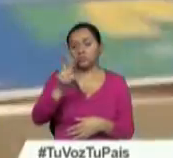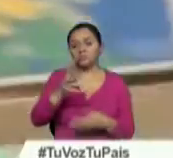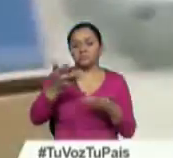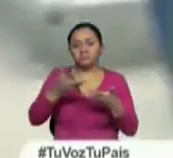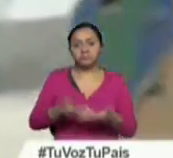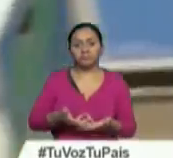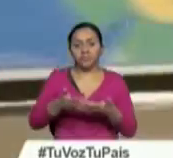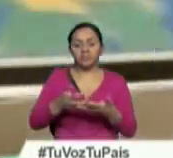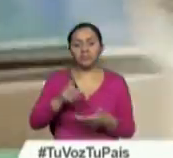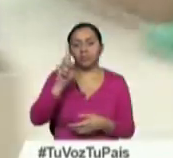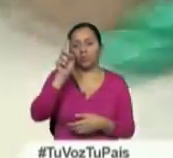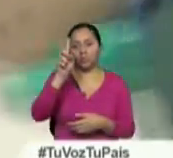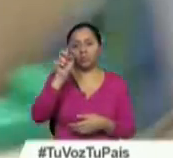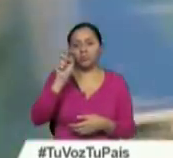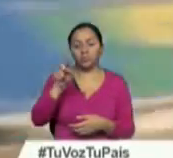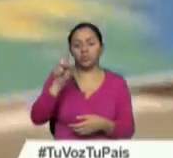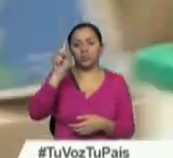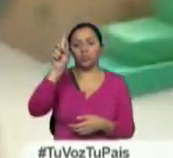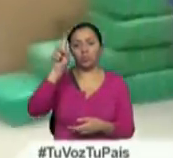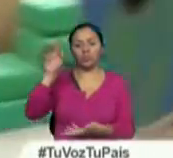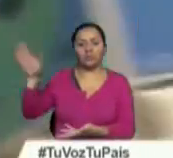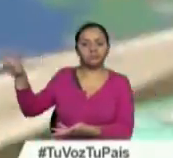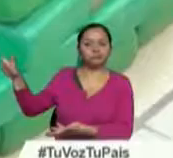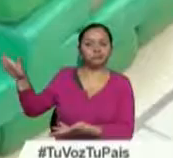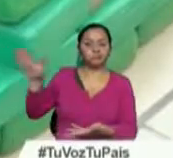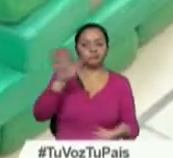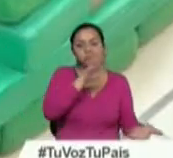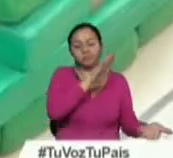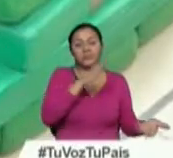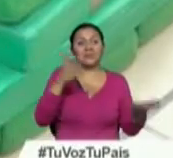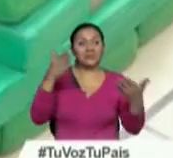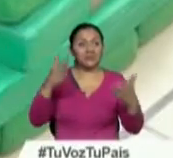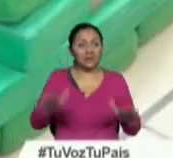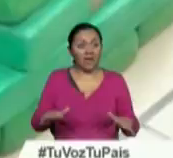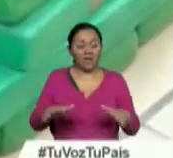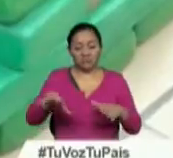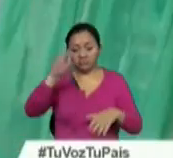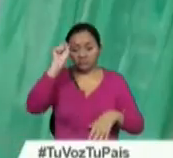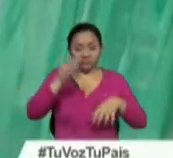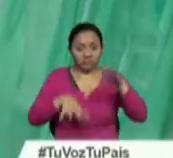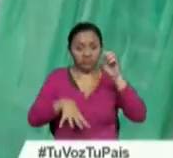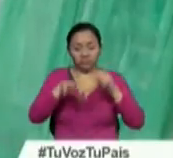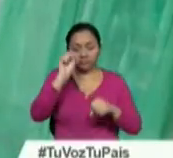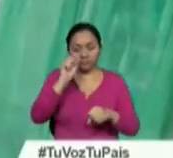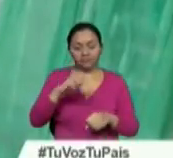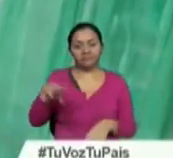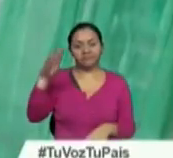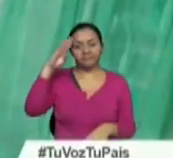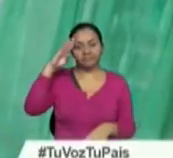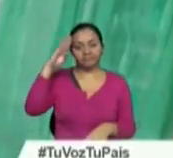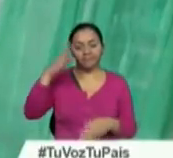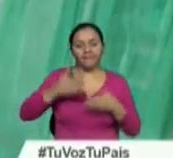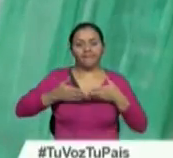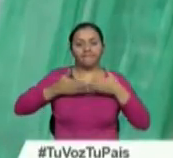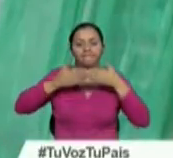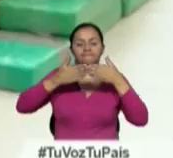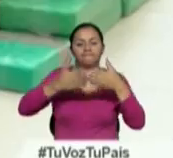de 1.1 toneladas. Una vez realizada la operación, se coordinó con la Fuerza Naval Ecuatoriana para la recepción